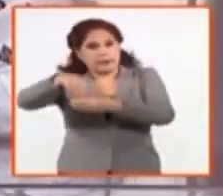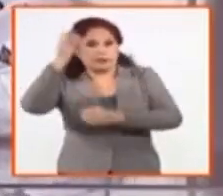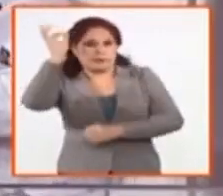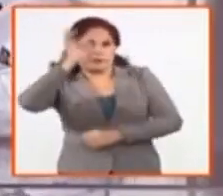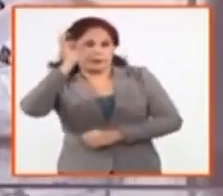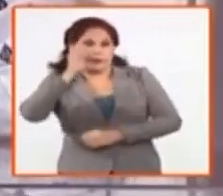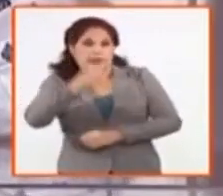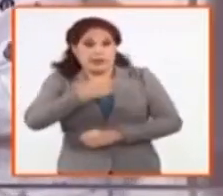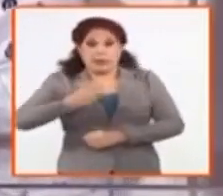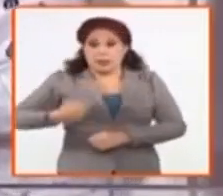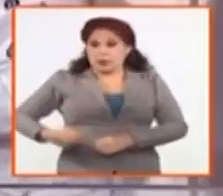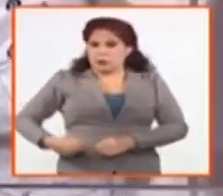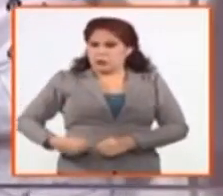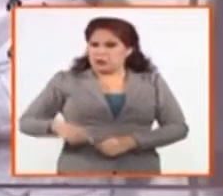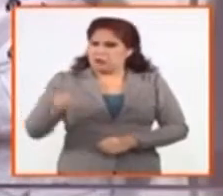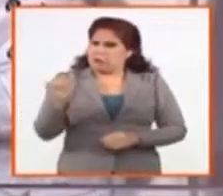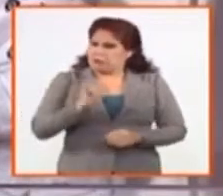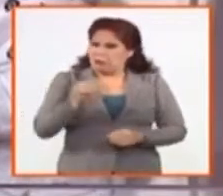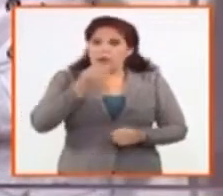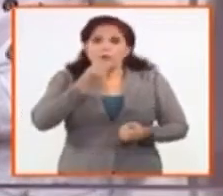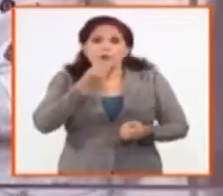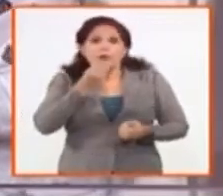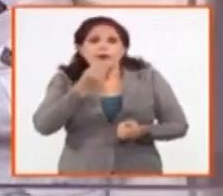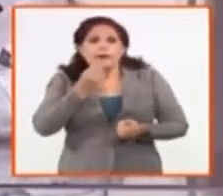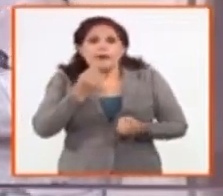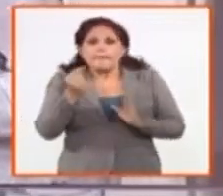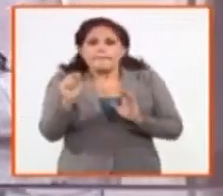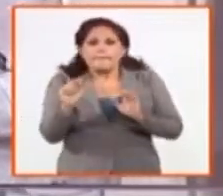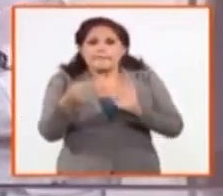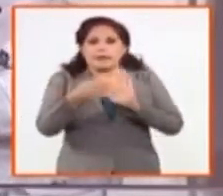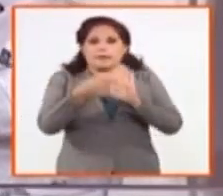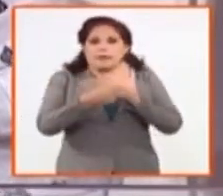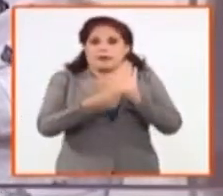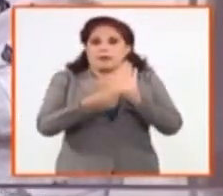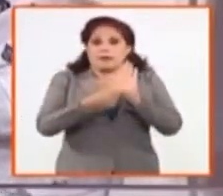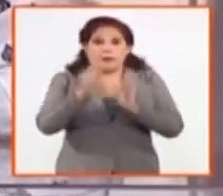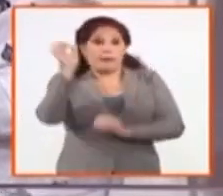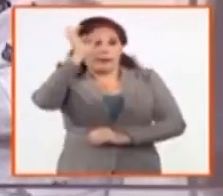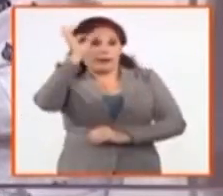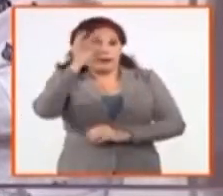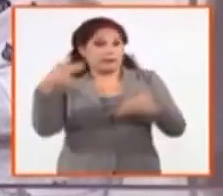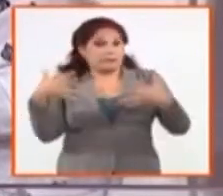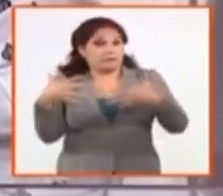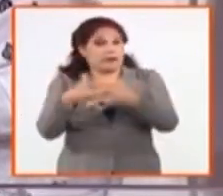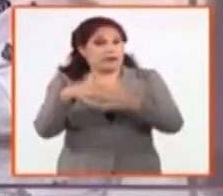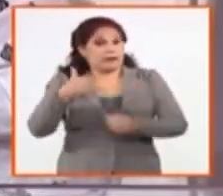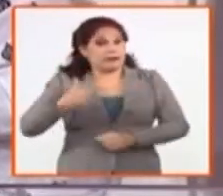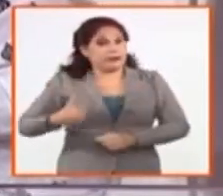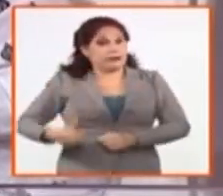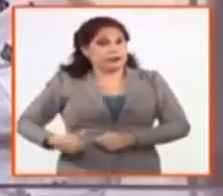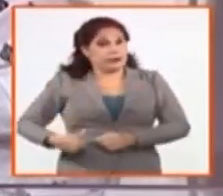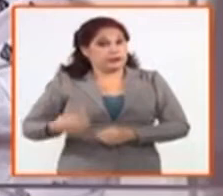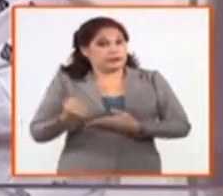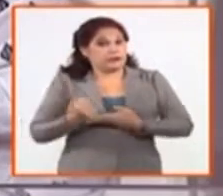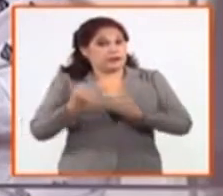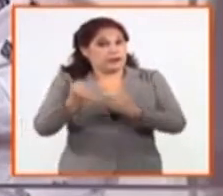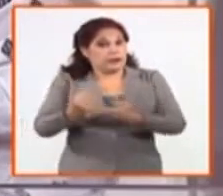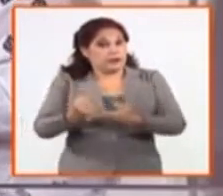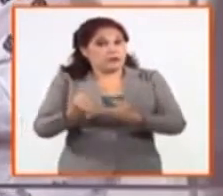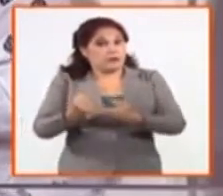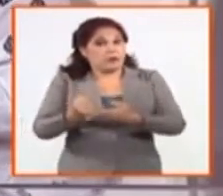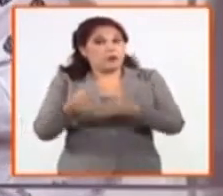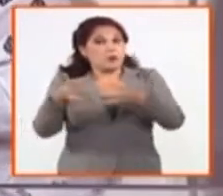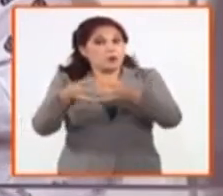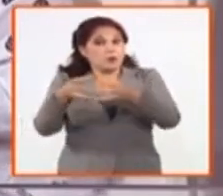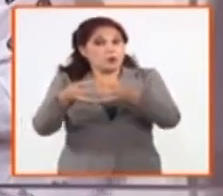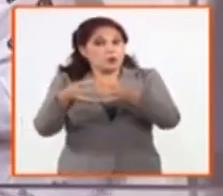es la postura. Pudiéramos ver determinadas particularidades. Pakistán está muy involucrado por esto que te decía de la población del grupo étnico,